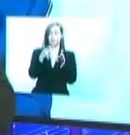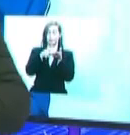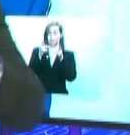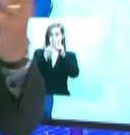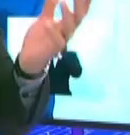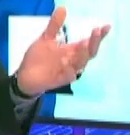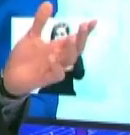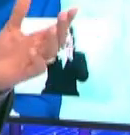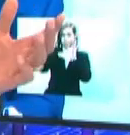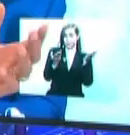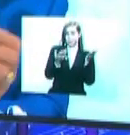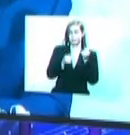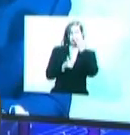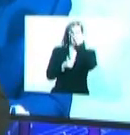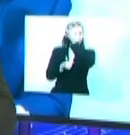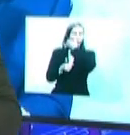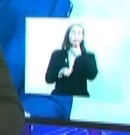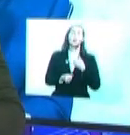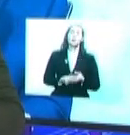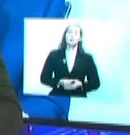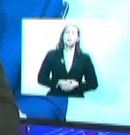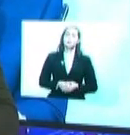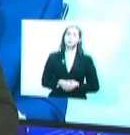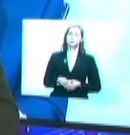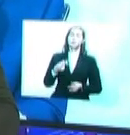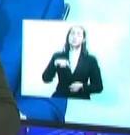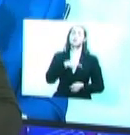conversando con Abigail. Abigail, ¿dónde te encuentras?